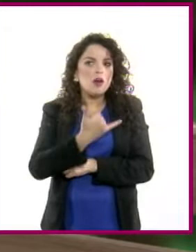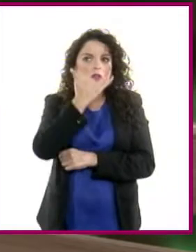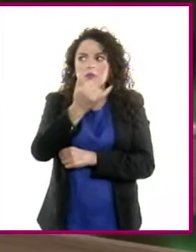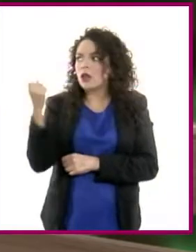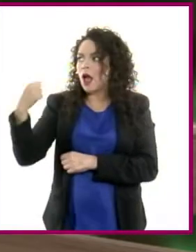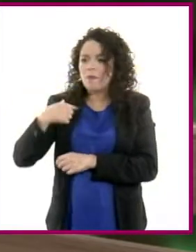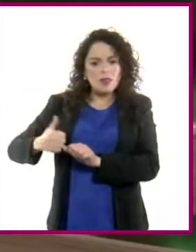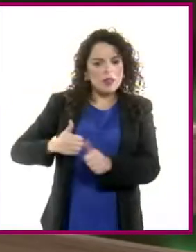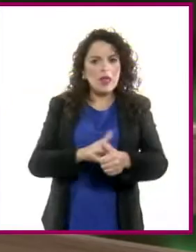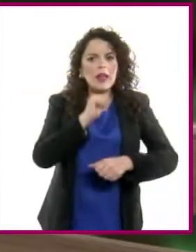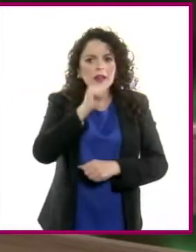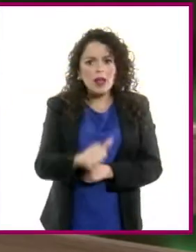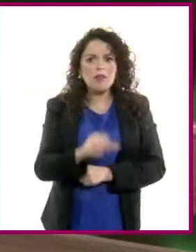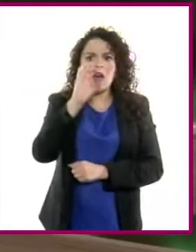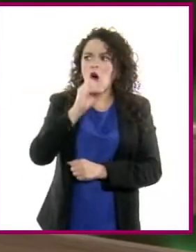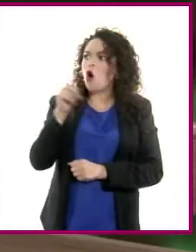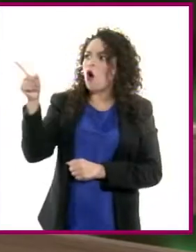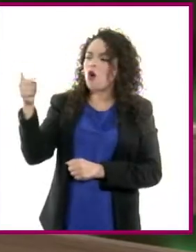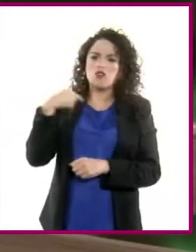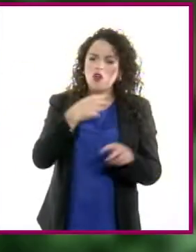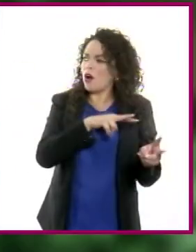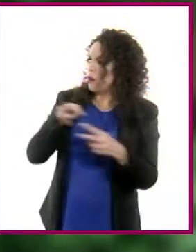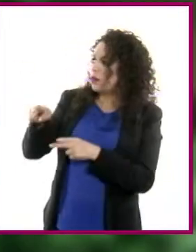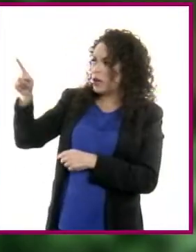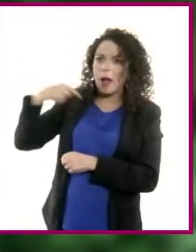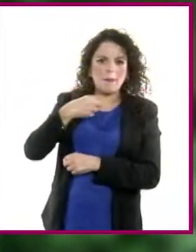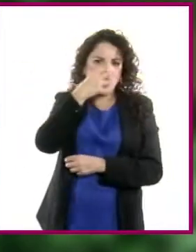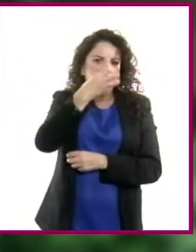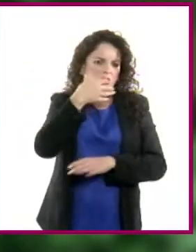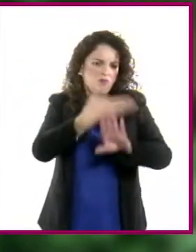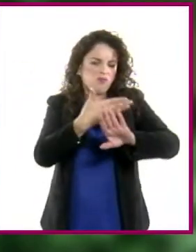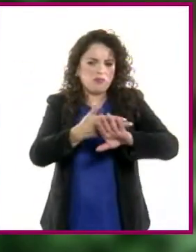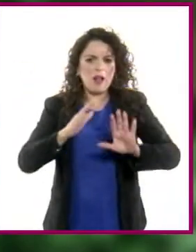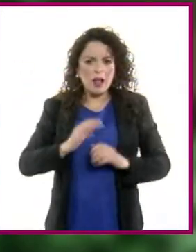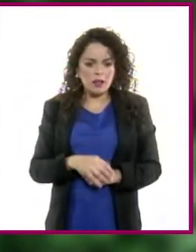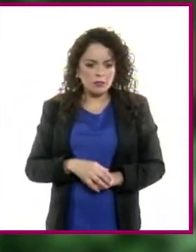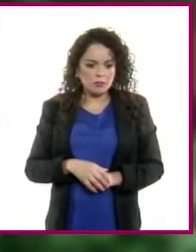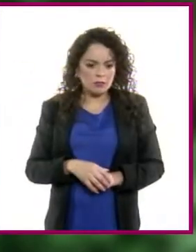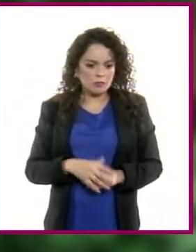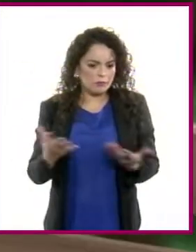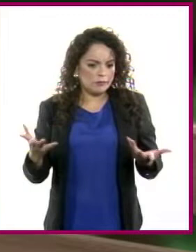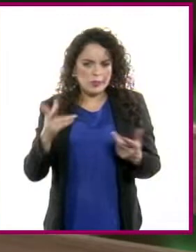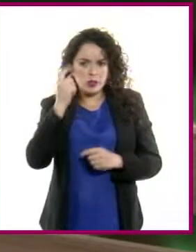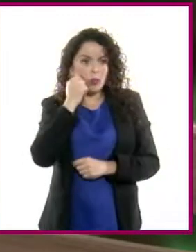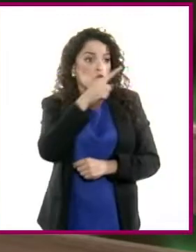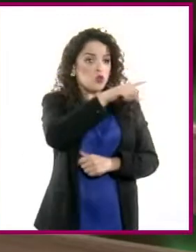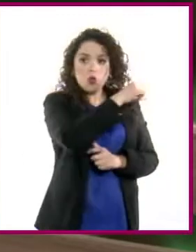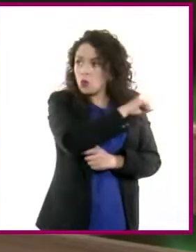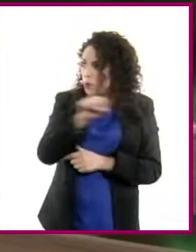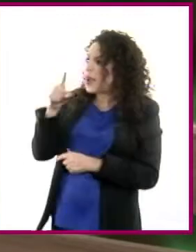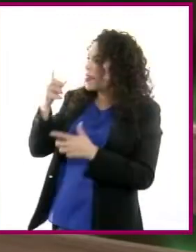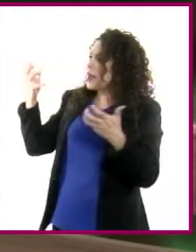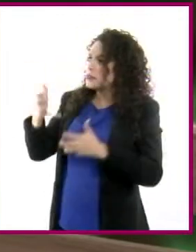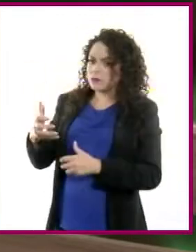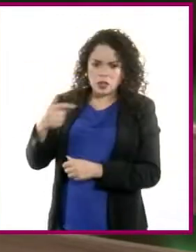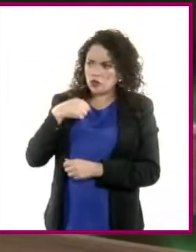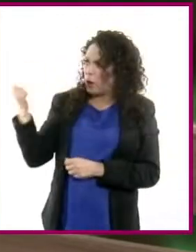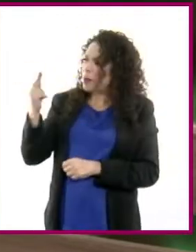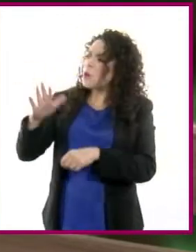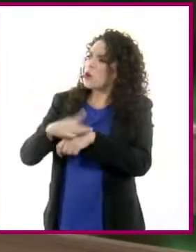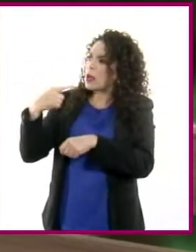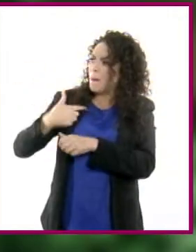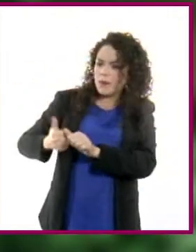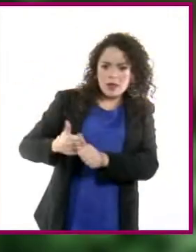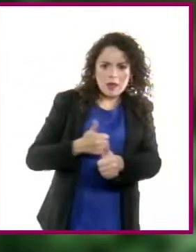si me gritó esas cosas porque me volteé y... ¿Y qué? Cuando te volteaste, ¿qué hiciste? Solo le pregunté por qué me estaba siguiendo, ya